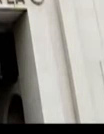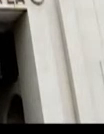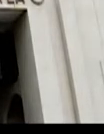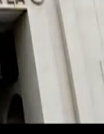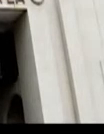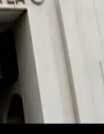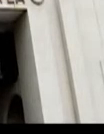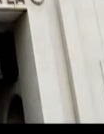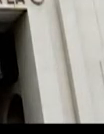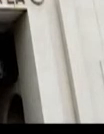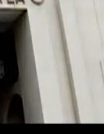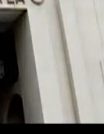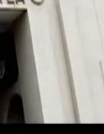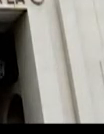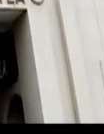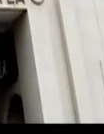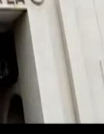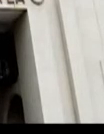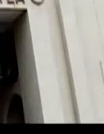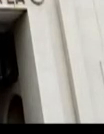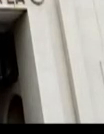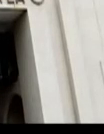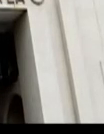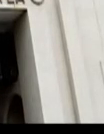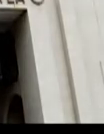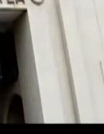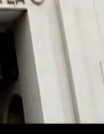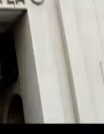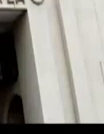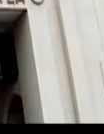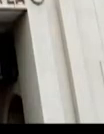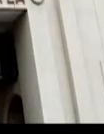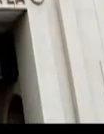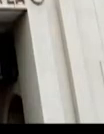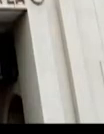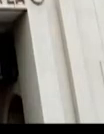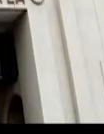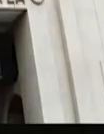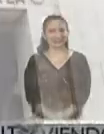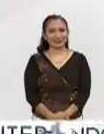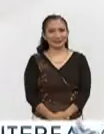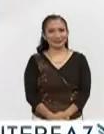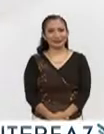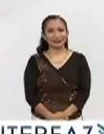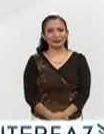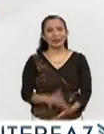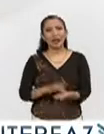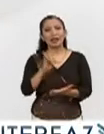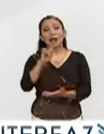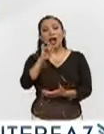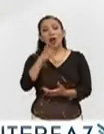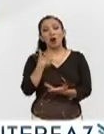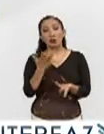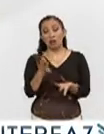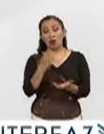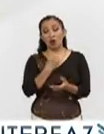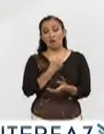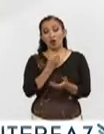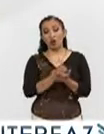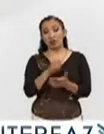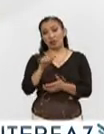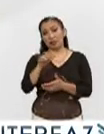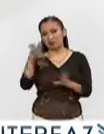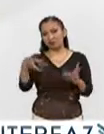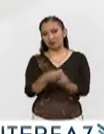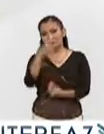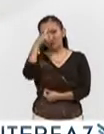pero seguimos en contacto. Un abrazo a la distancia. Que tengan muy buen día. Gracias, Lalo. Al momento 5 medallas de oro, 16 en